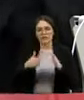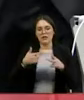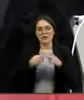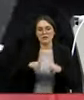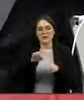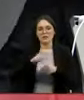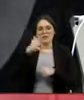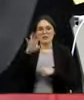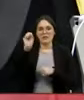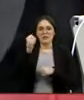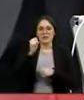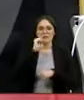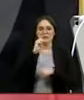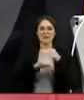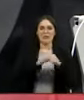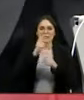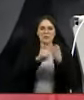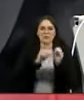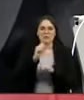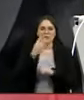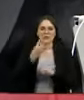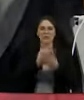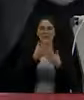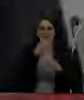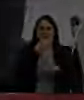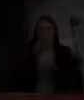10 de septiembre del 2024 comuníquese